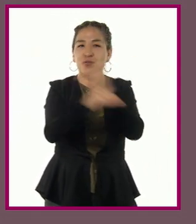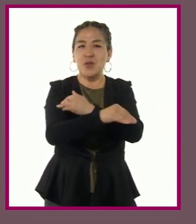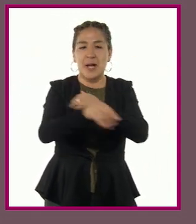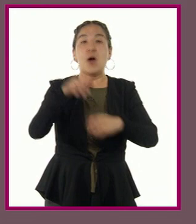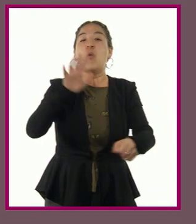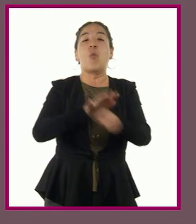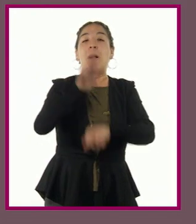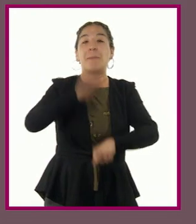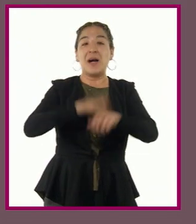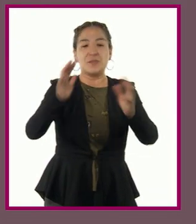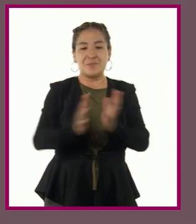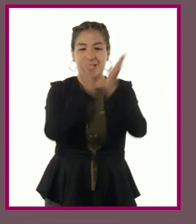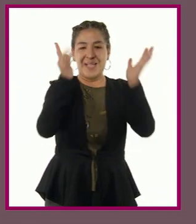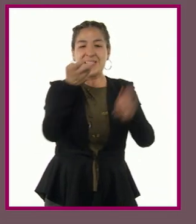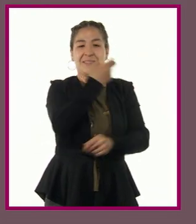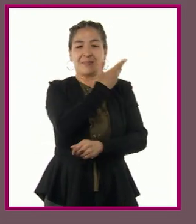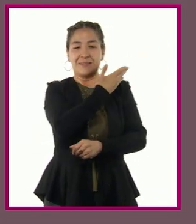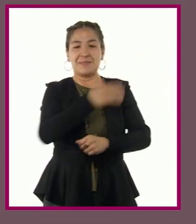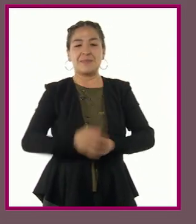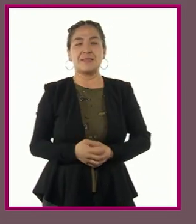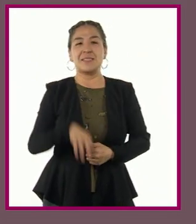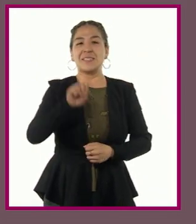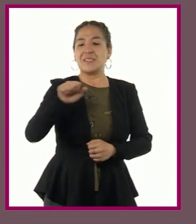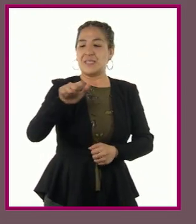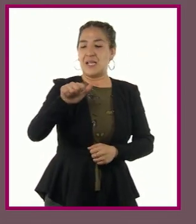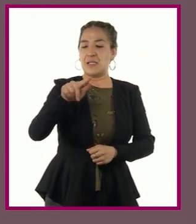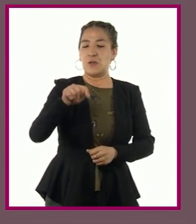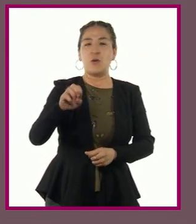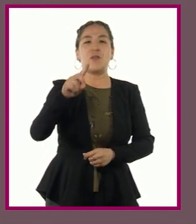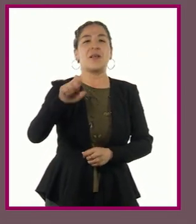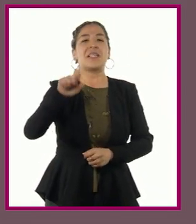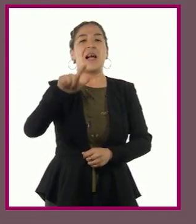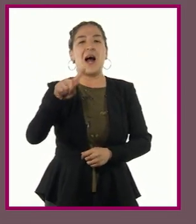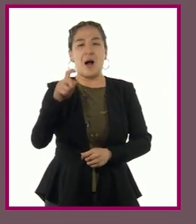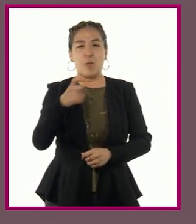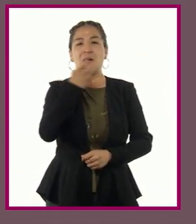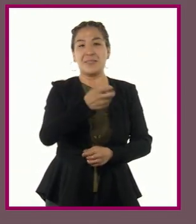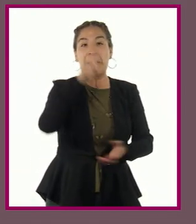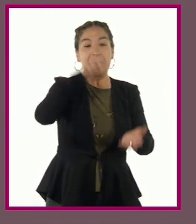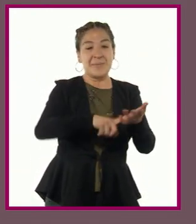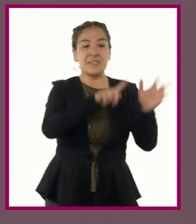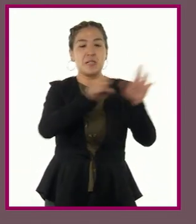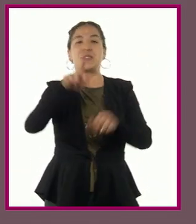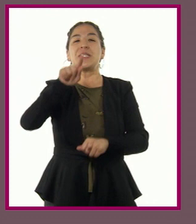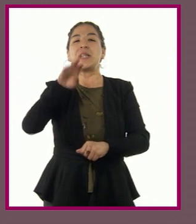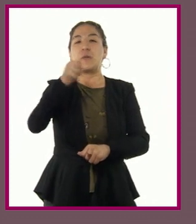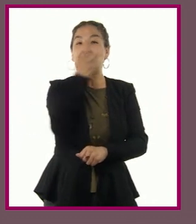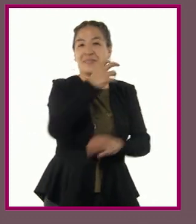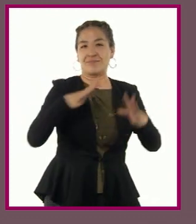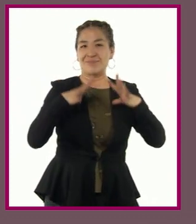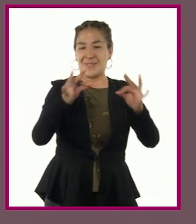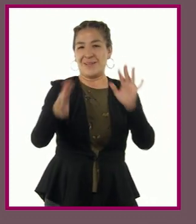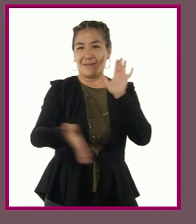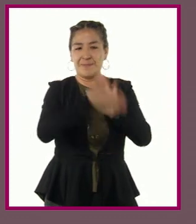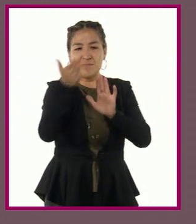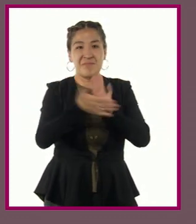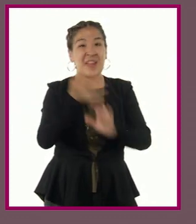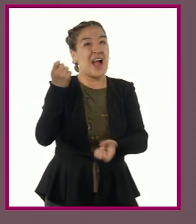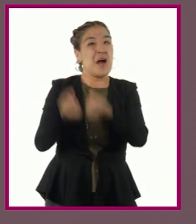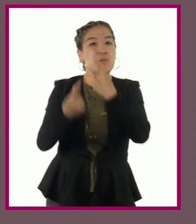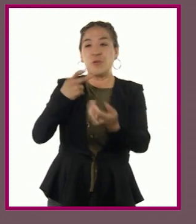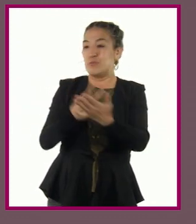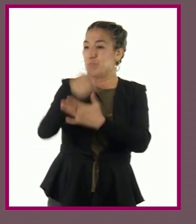fuente Salto del Agua, construida en 1779. Aunque algunos de los proyectos no